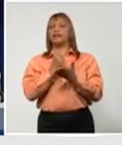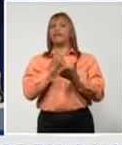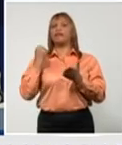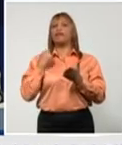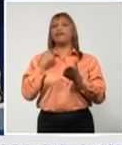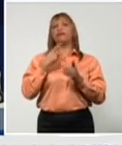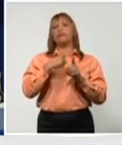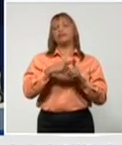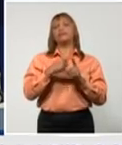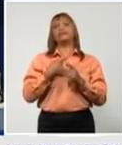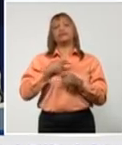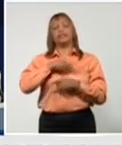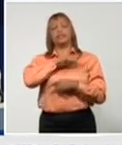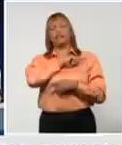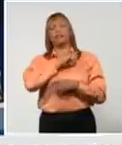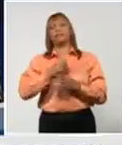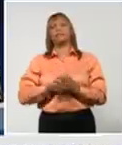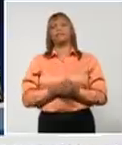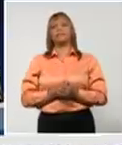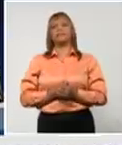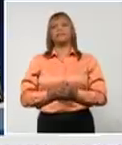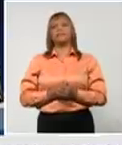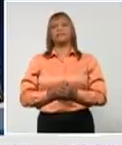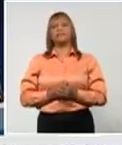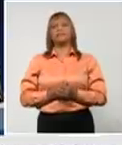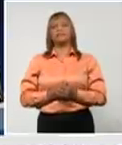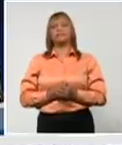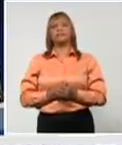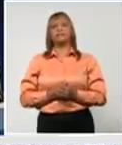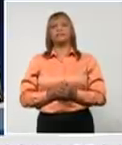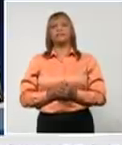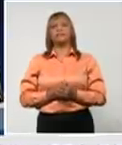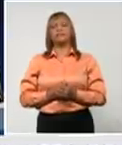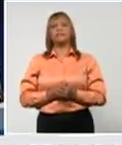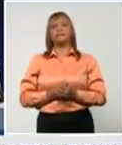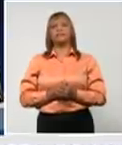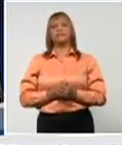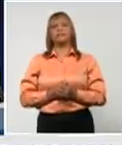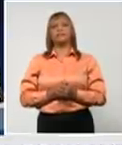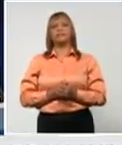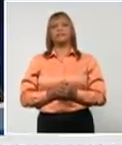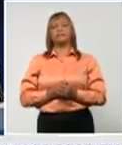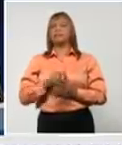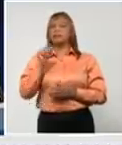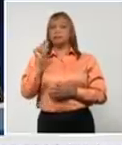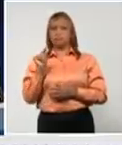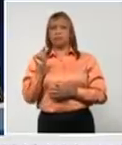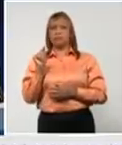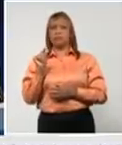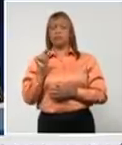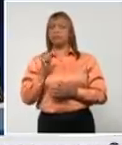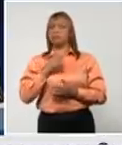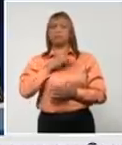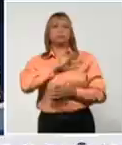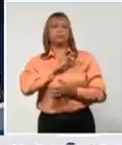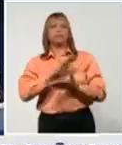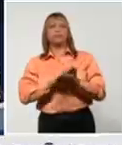el día de ayer. Como yo dije, la paciente estaba asintomática. Ya se